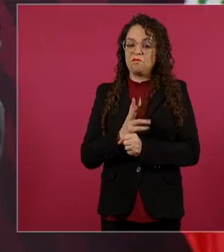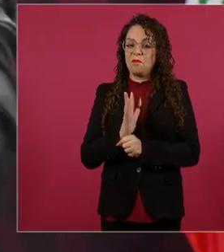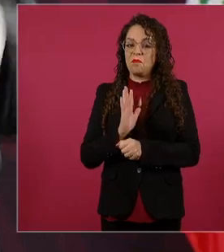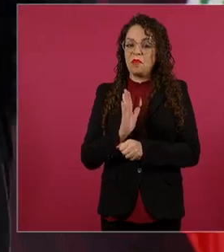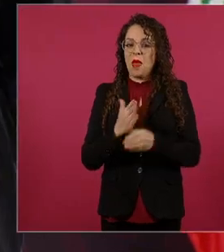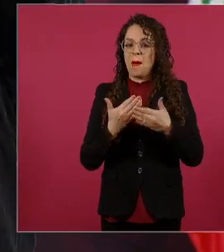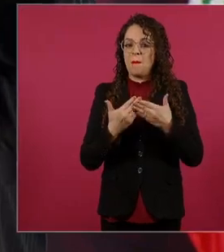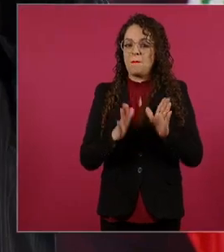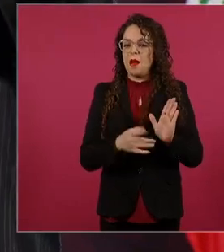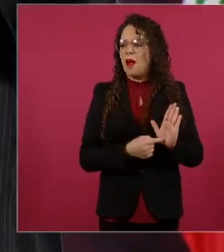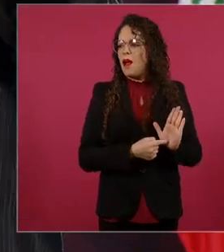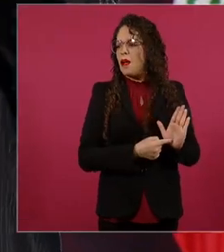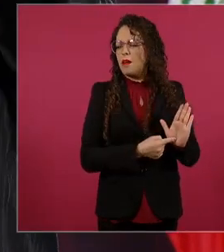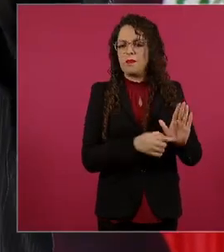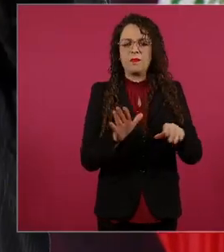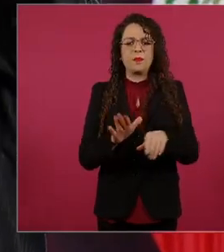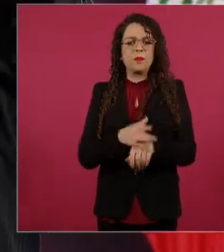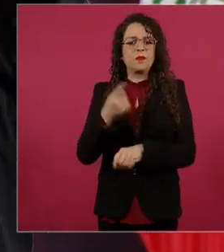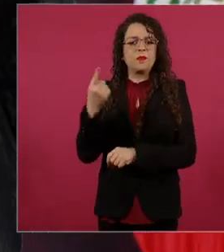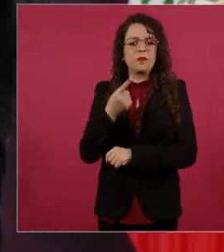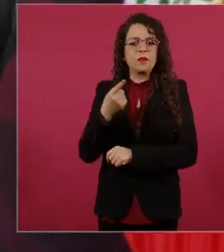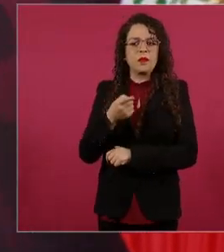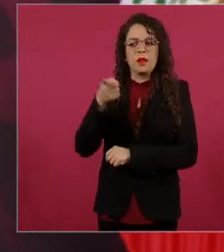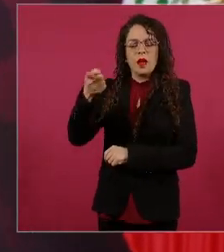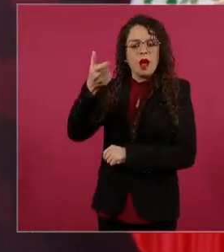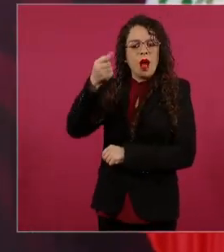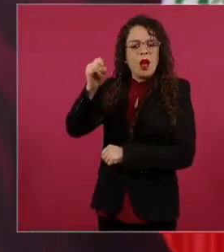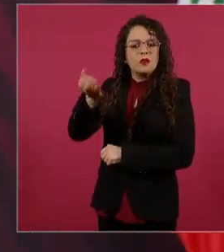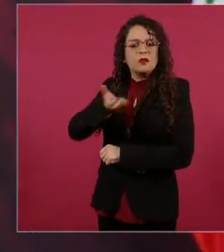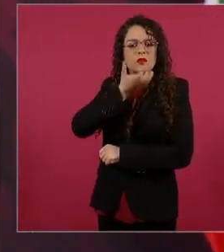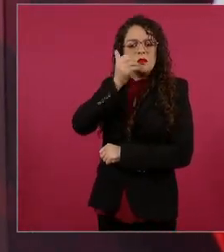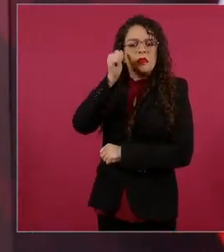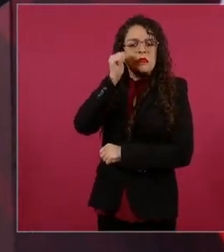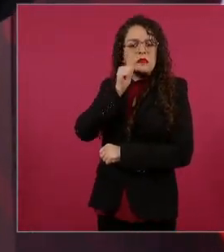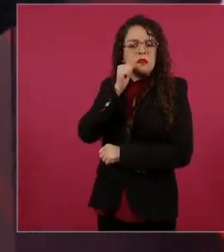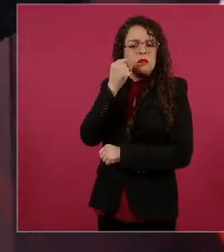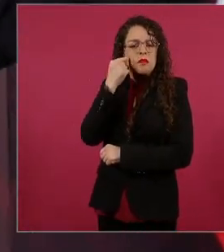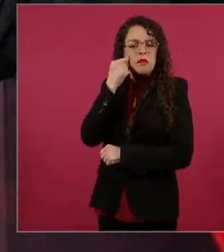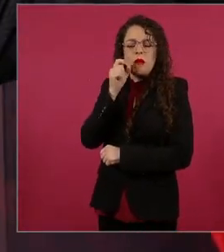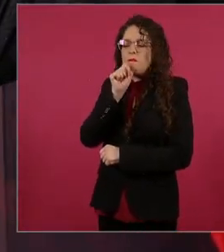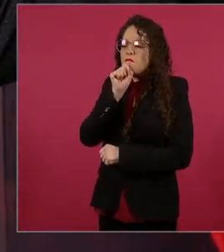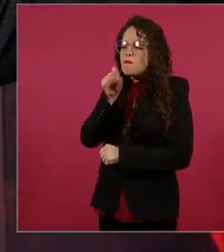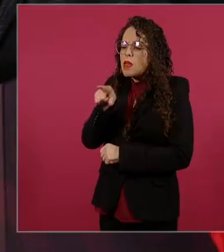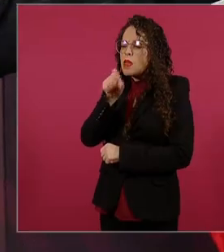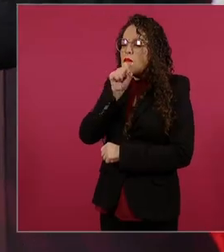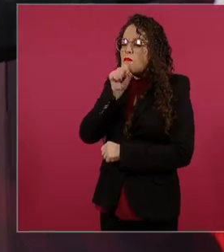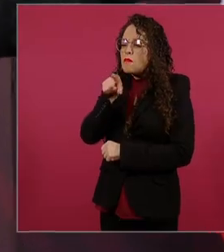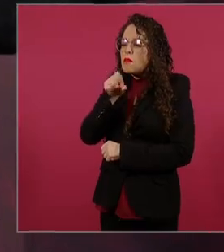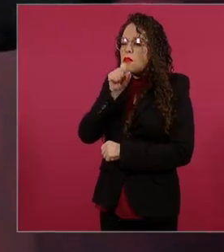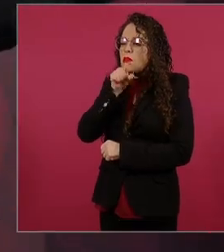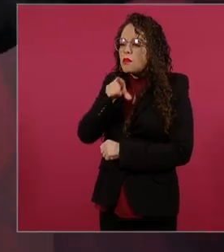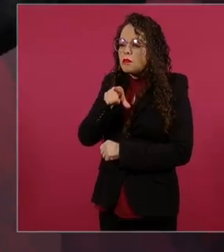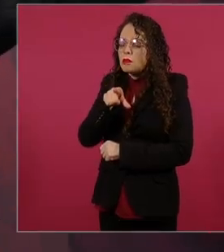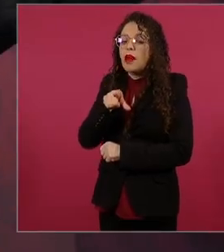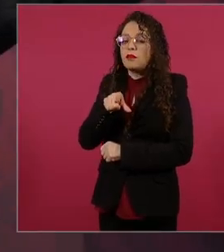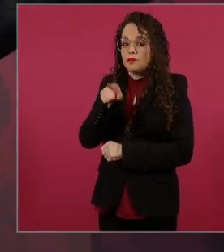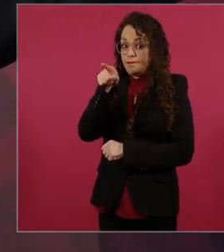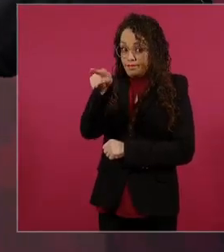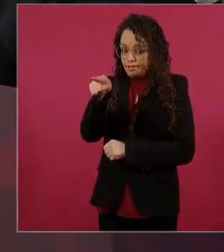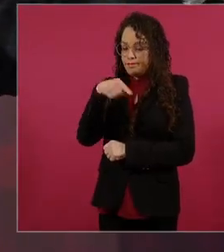hacían sus enjuagues arriba a ti te tocan tanto a ti te tocan tanto